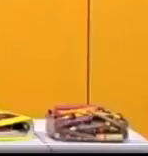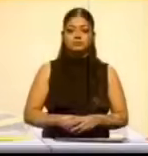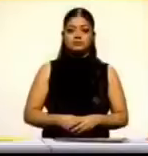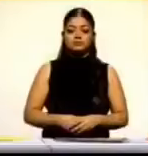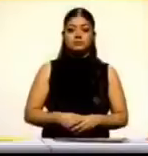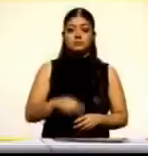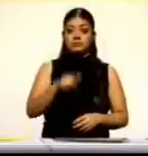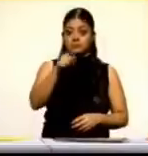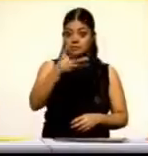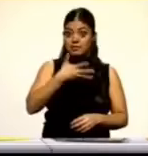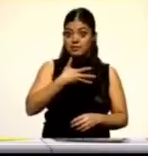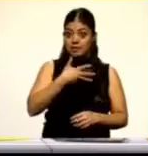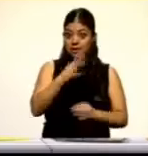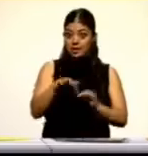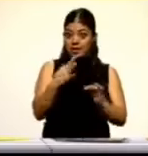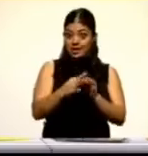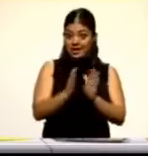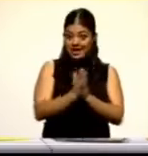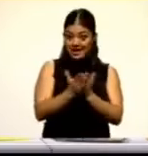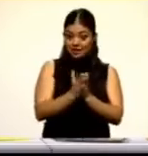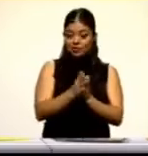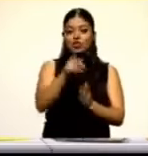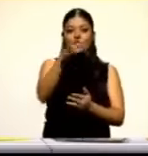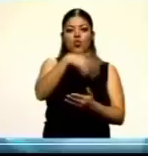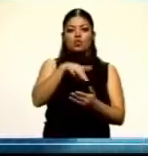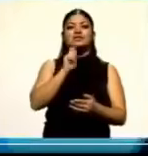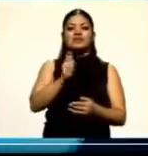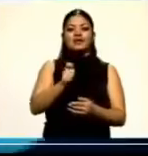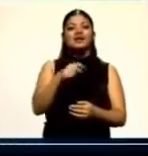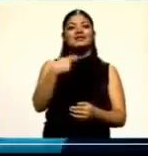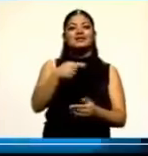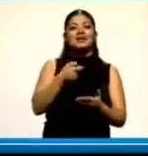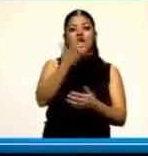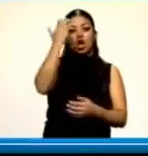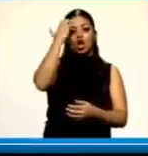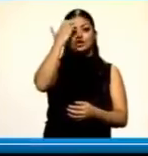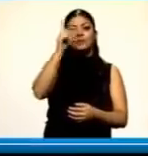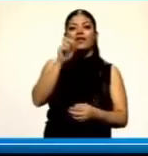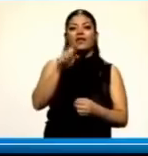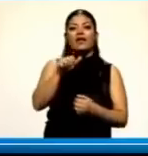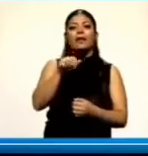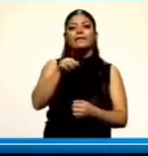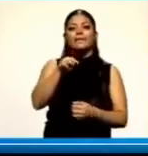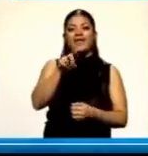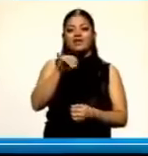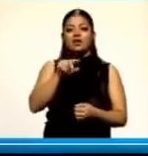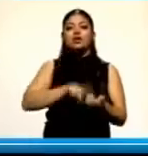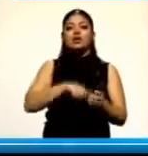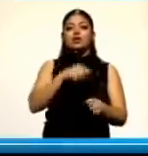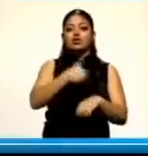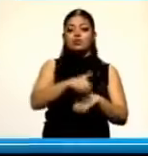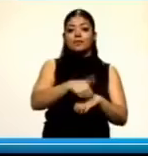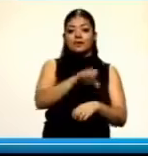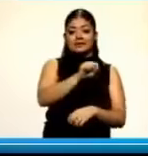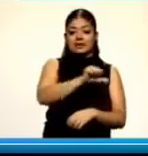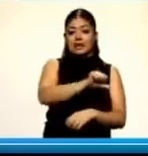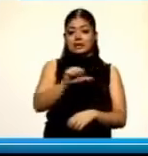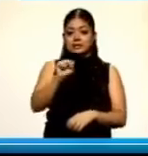Si tienes tus libros de texto en casa, busquen el de conocimiento del medio de segundo grado en las páginas 60 a la